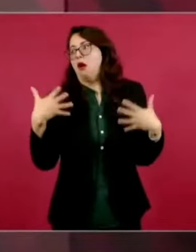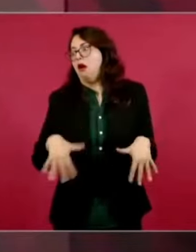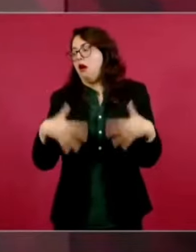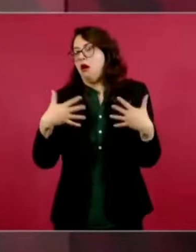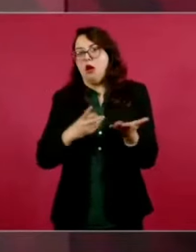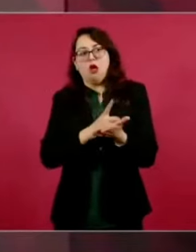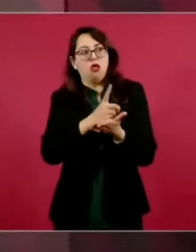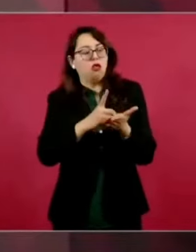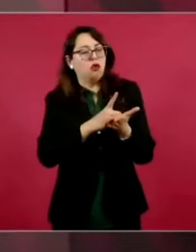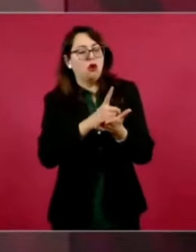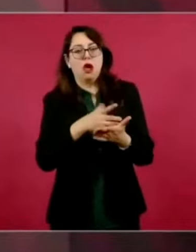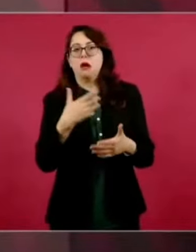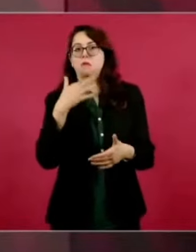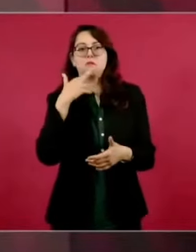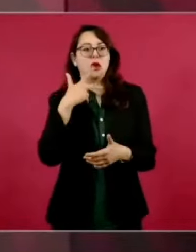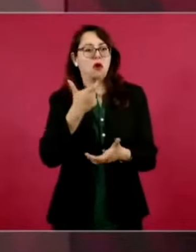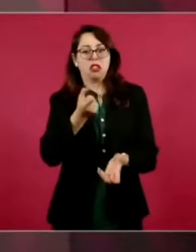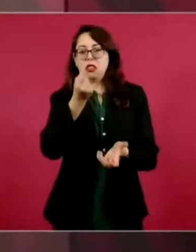Nada,